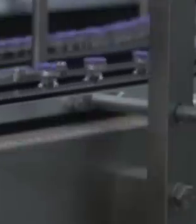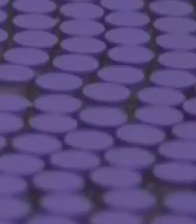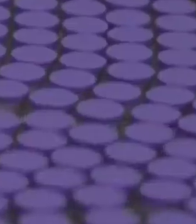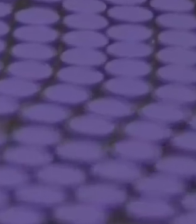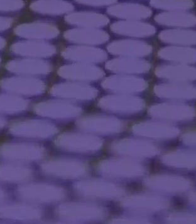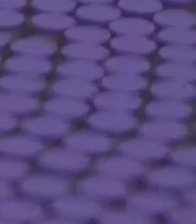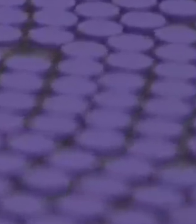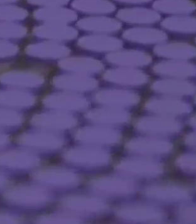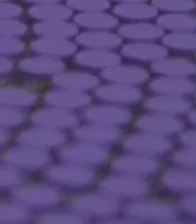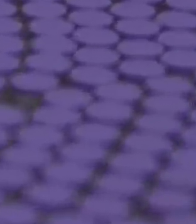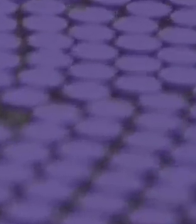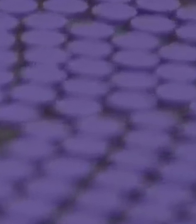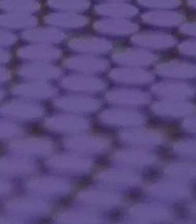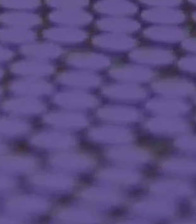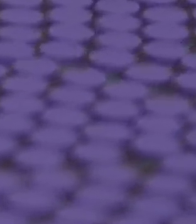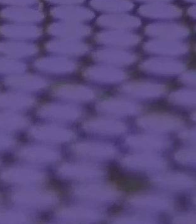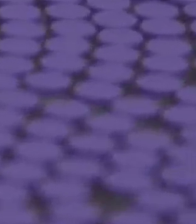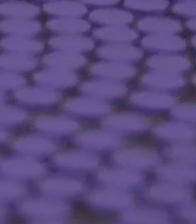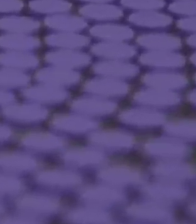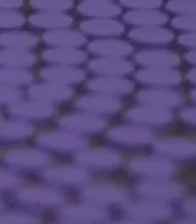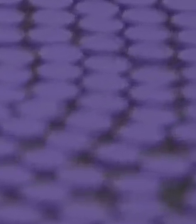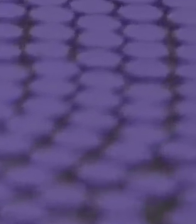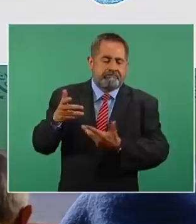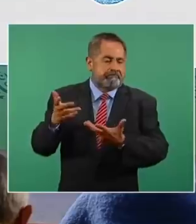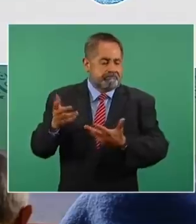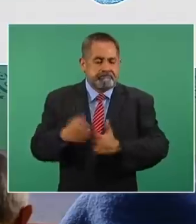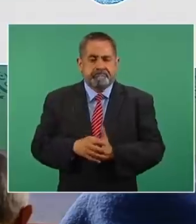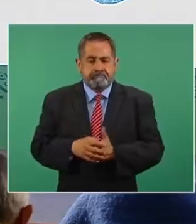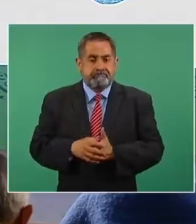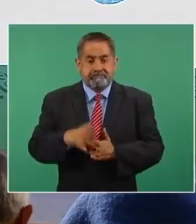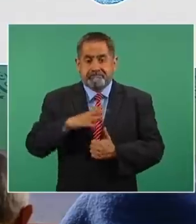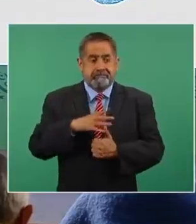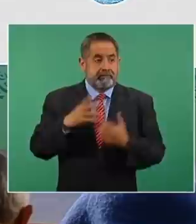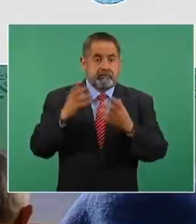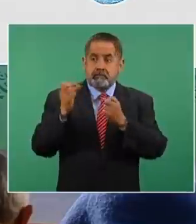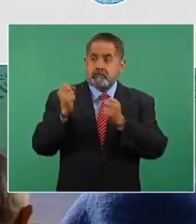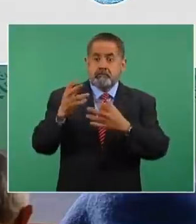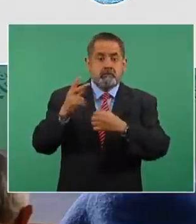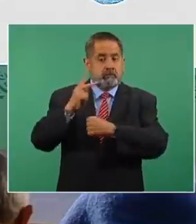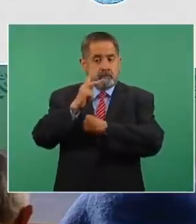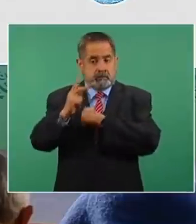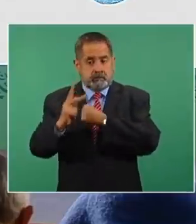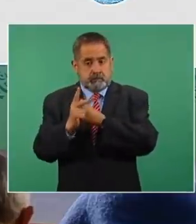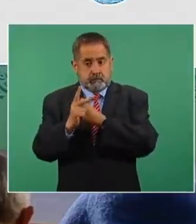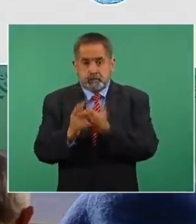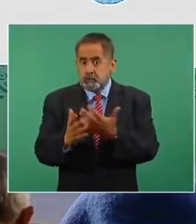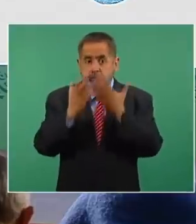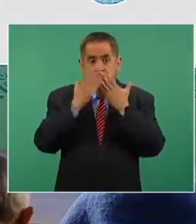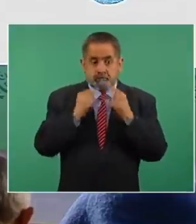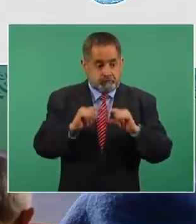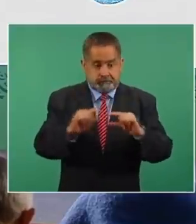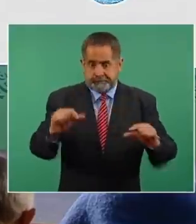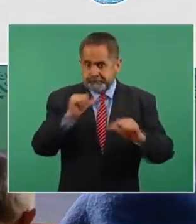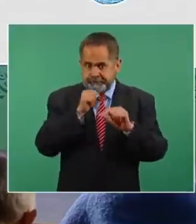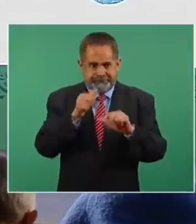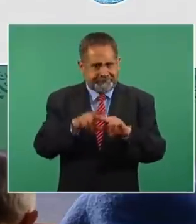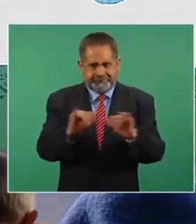acentuado también la desigualdad en el acceso. Hay muchos países que no tienen todavía acceso increíble